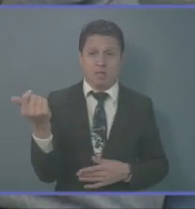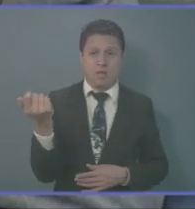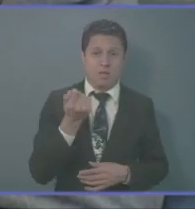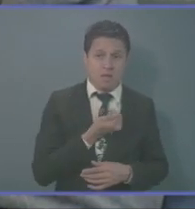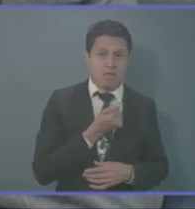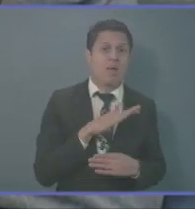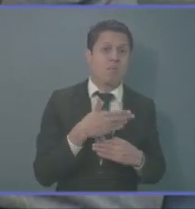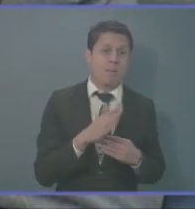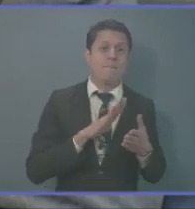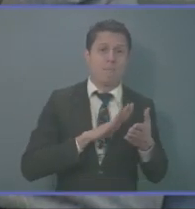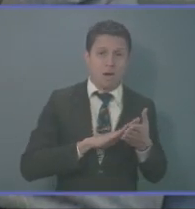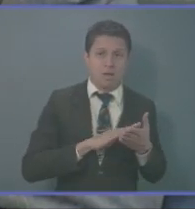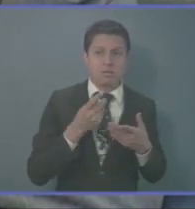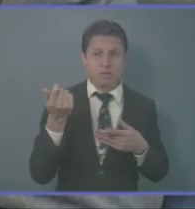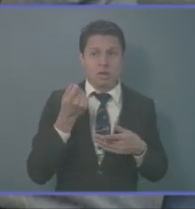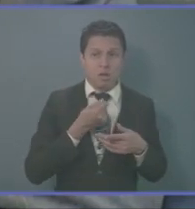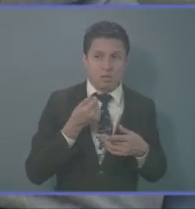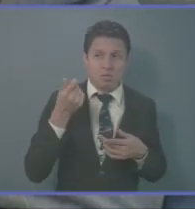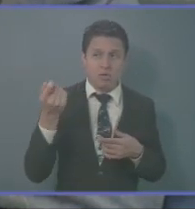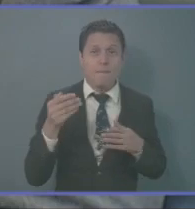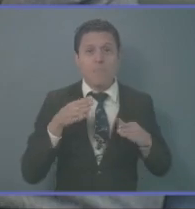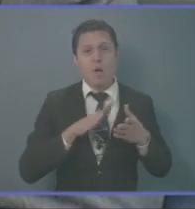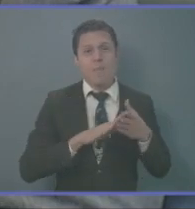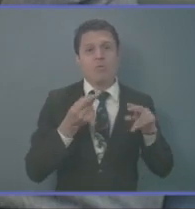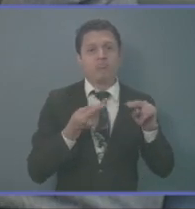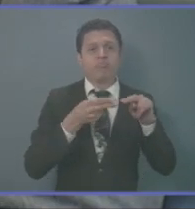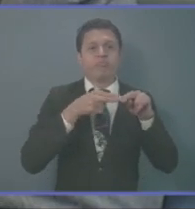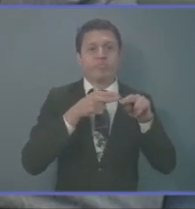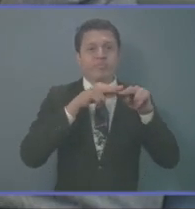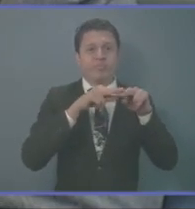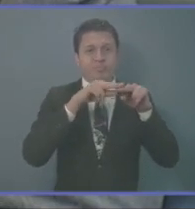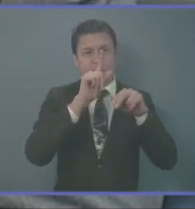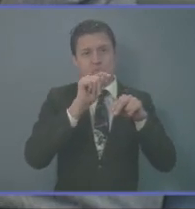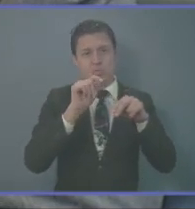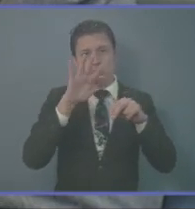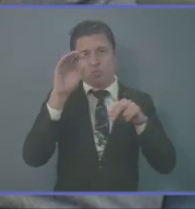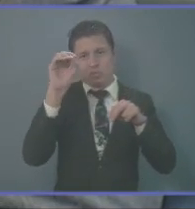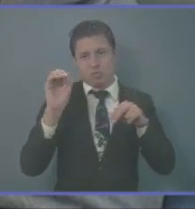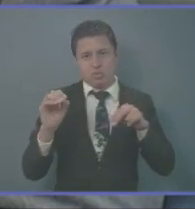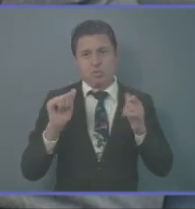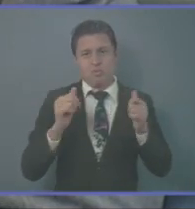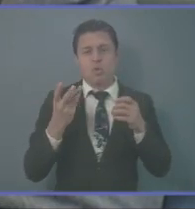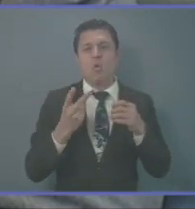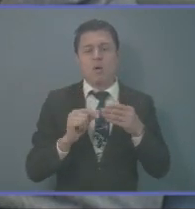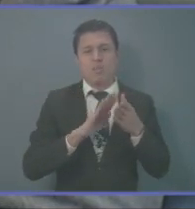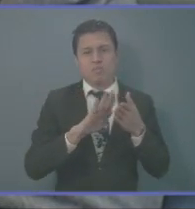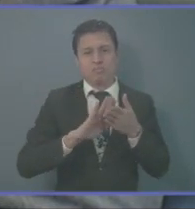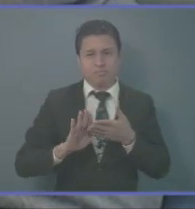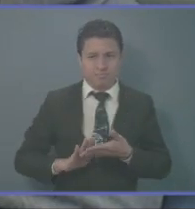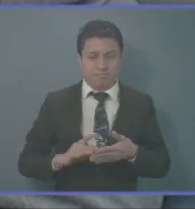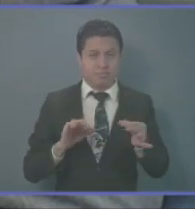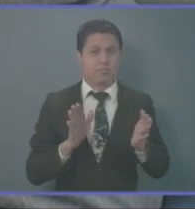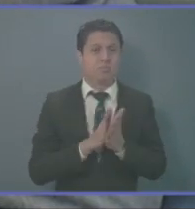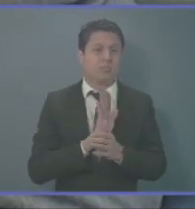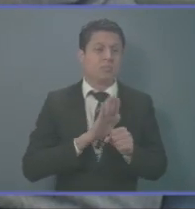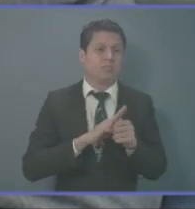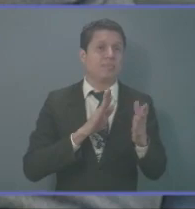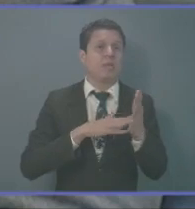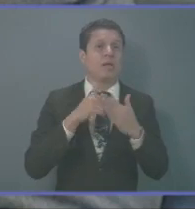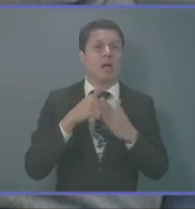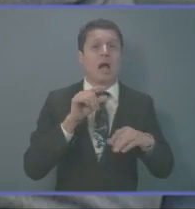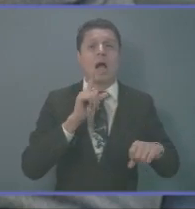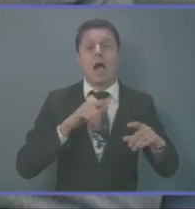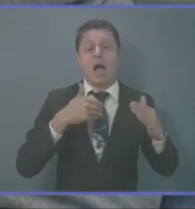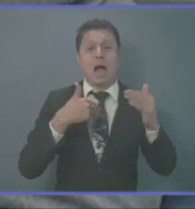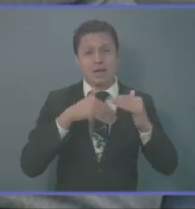hasta 0.5% sobre el monto de las cuotas utilizadas. Plazo total hasta 5 años,